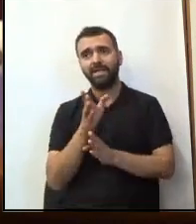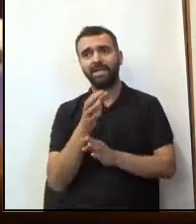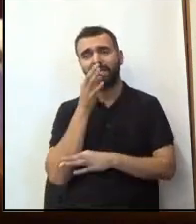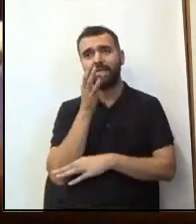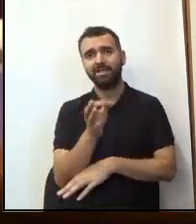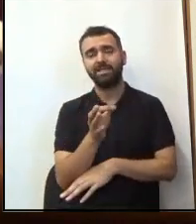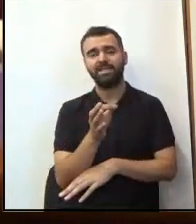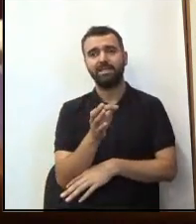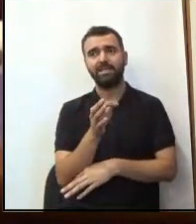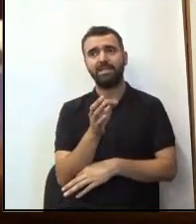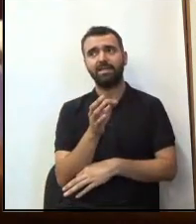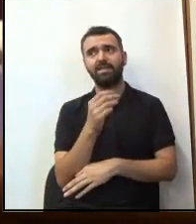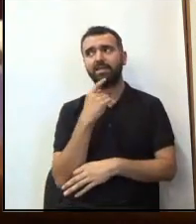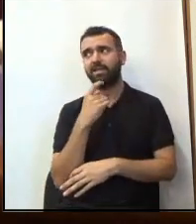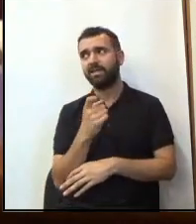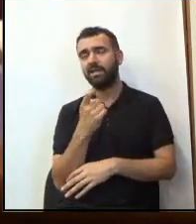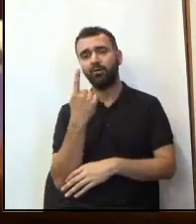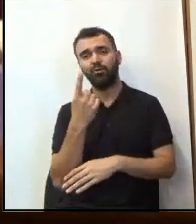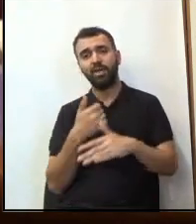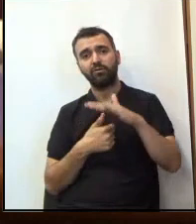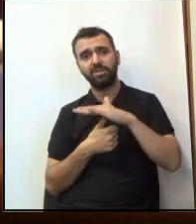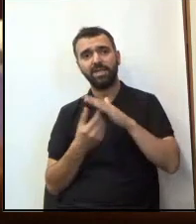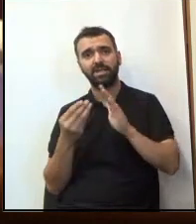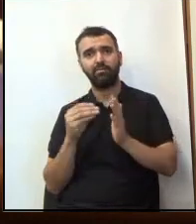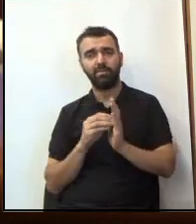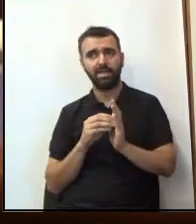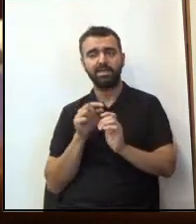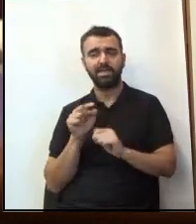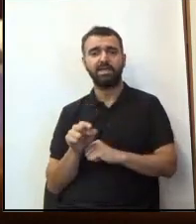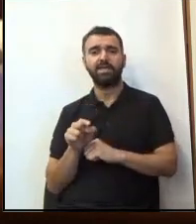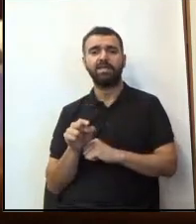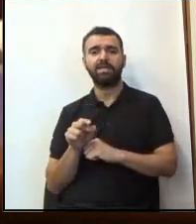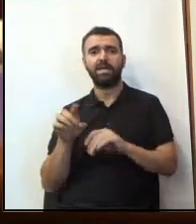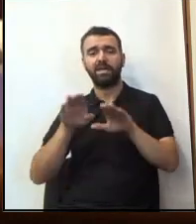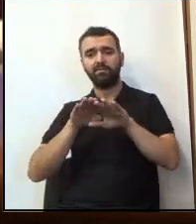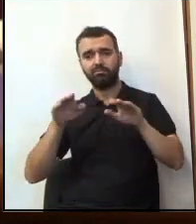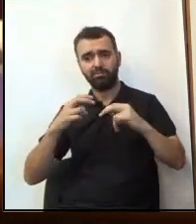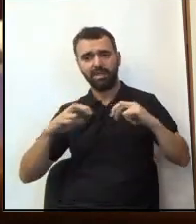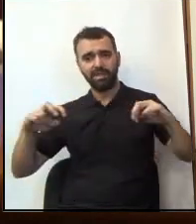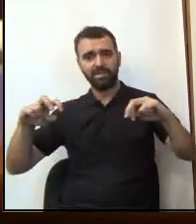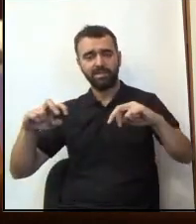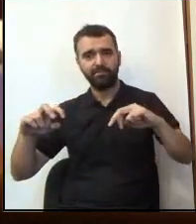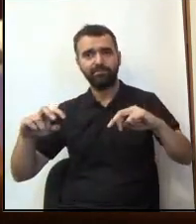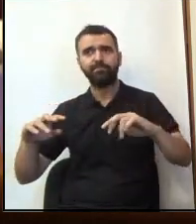señalar que, como una concejala más de esta mesa,